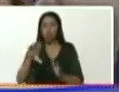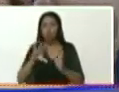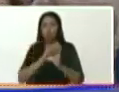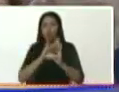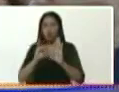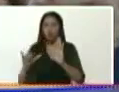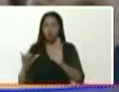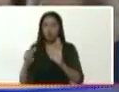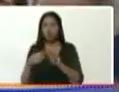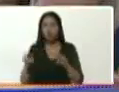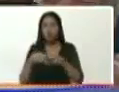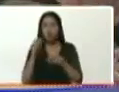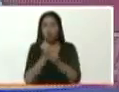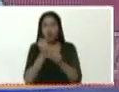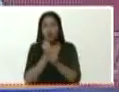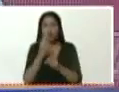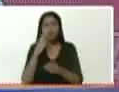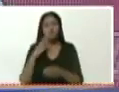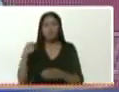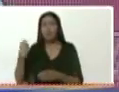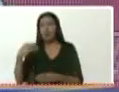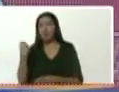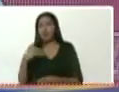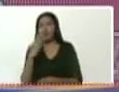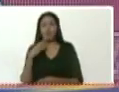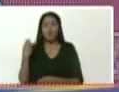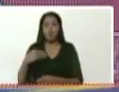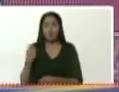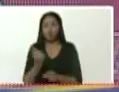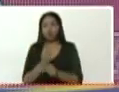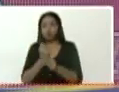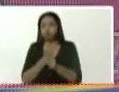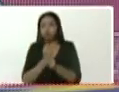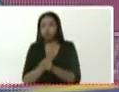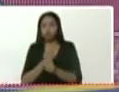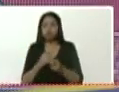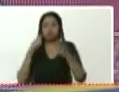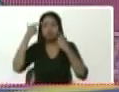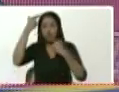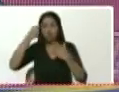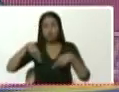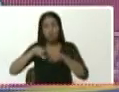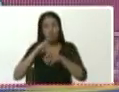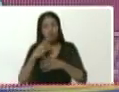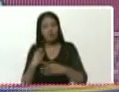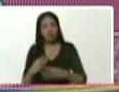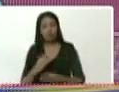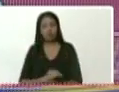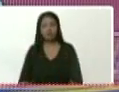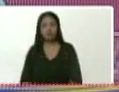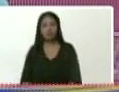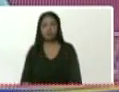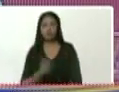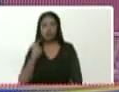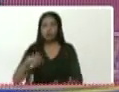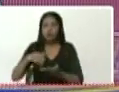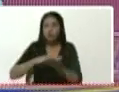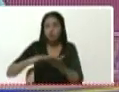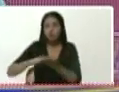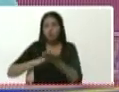sector de los trabajadores, pura juventud. El chavismo va